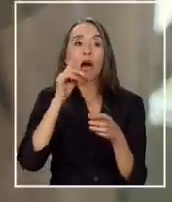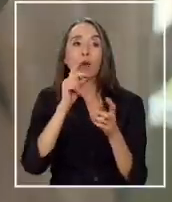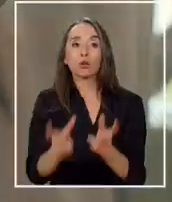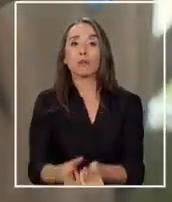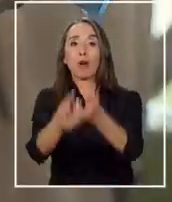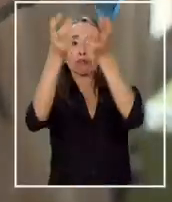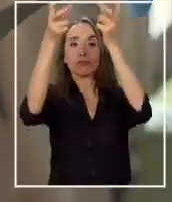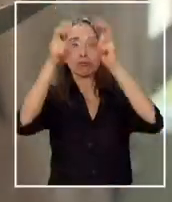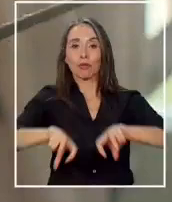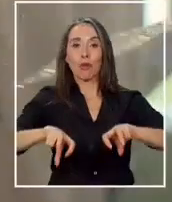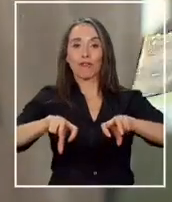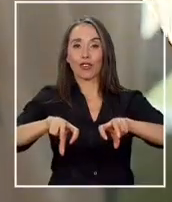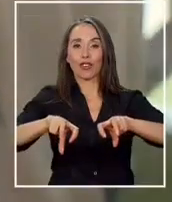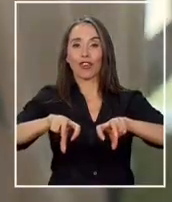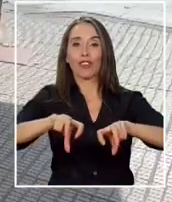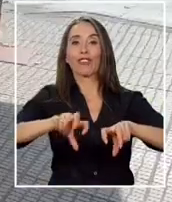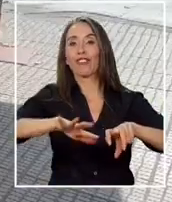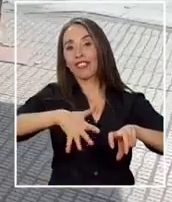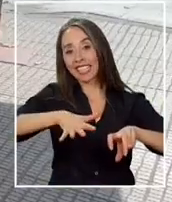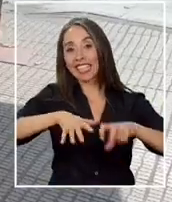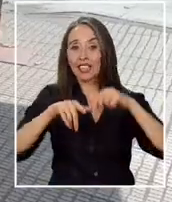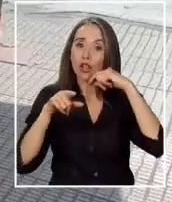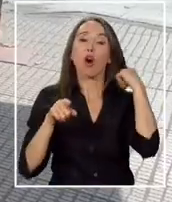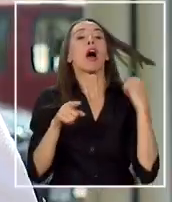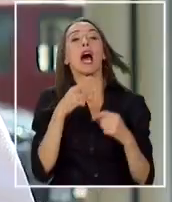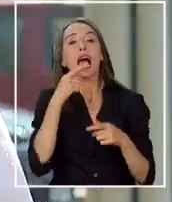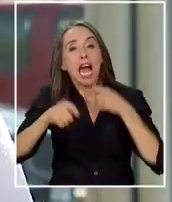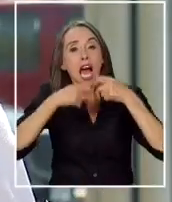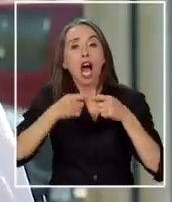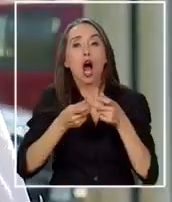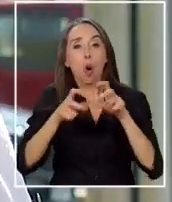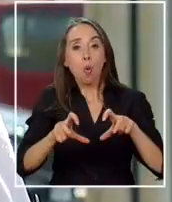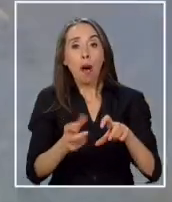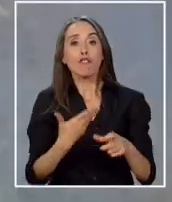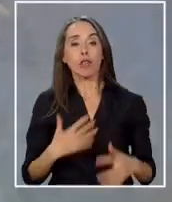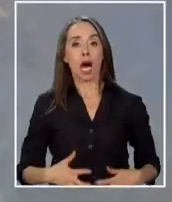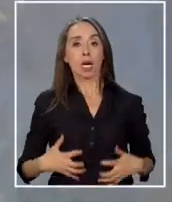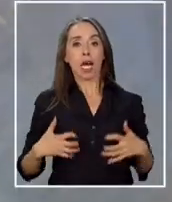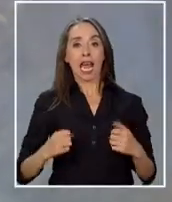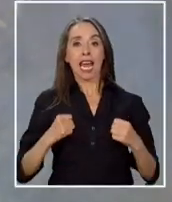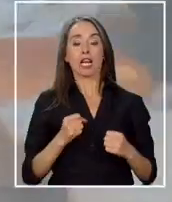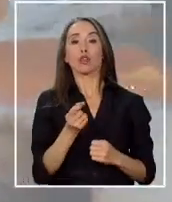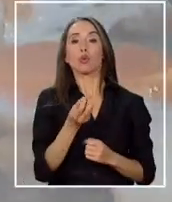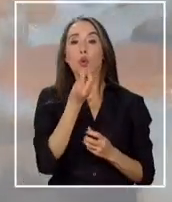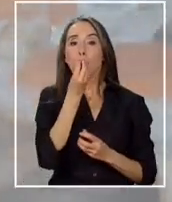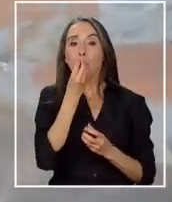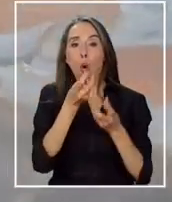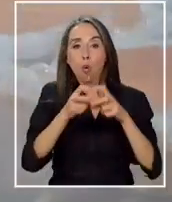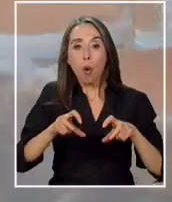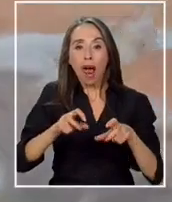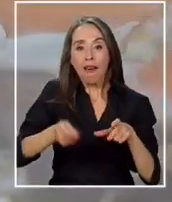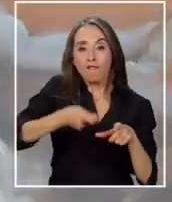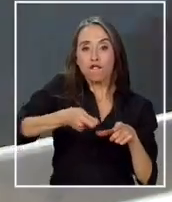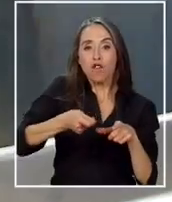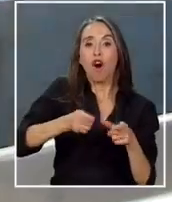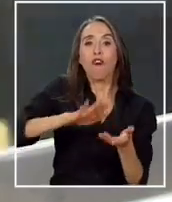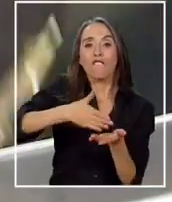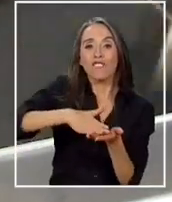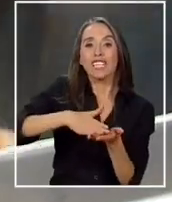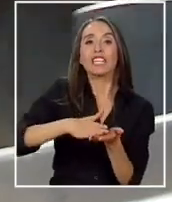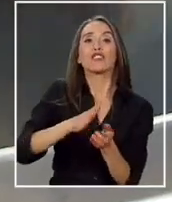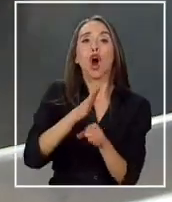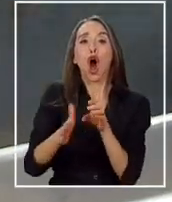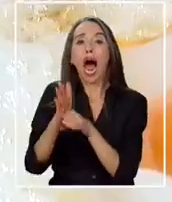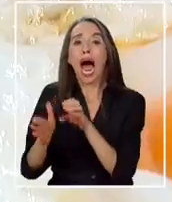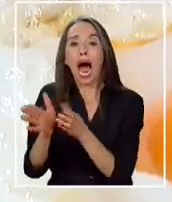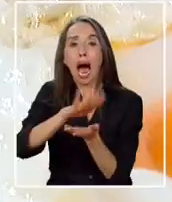final, el infaltable huevo frito. El huevo le da energía a uno, entonces comerse un huevo, una palita con una paila frita, una paila